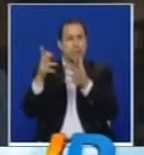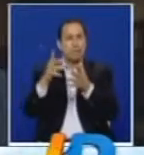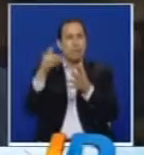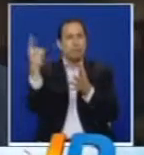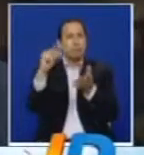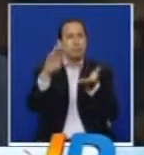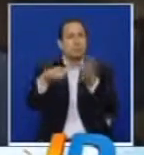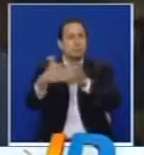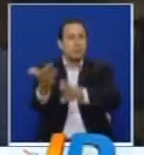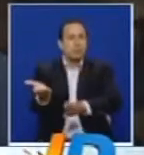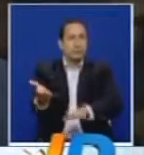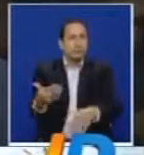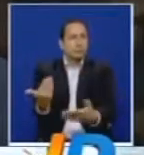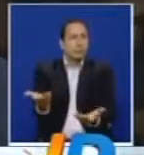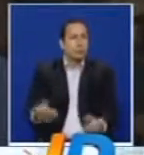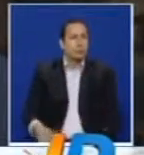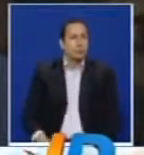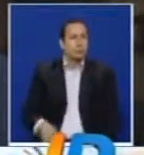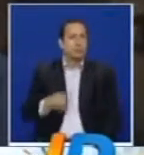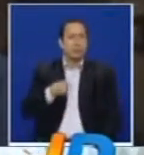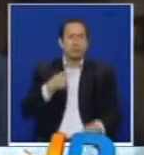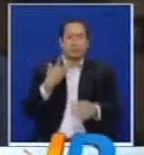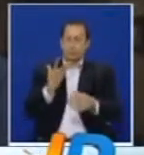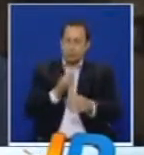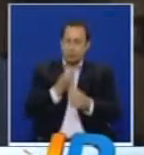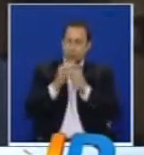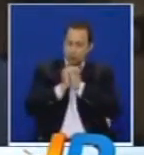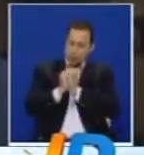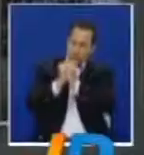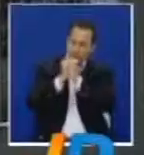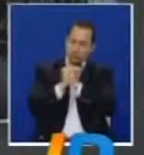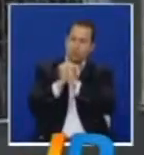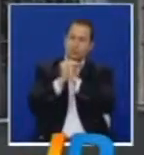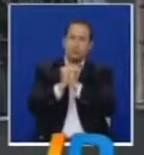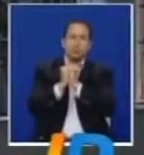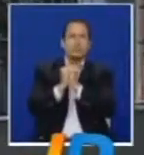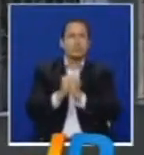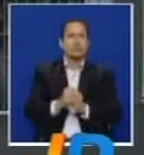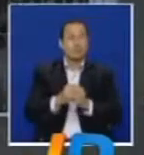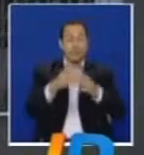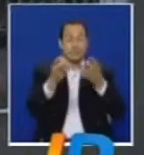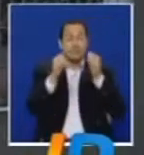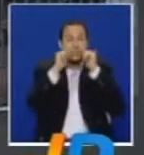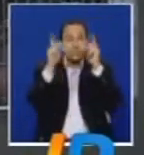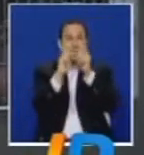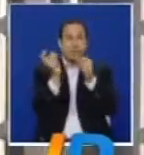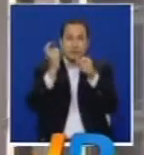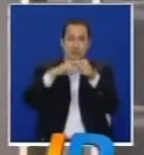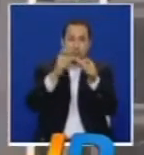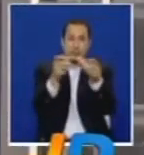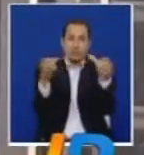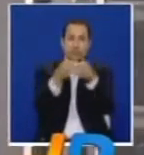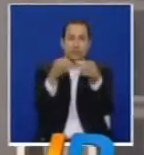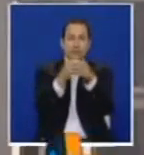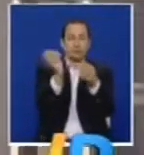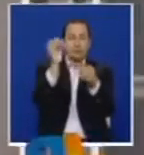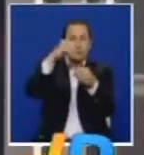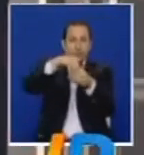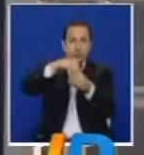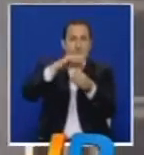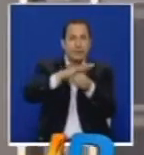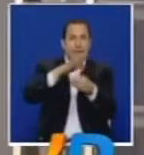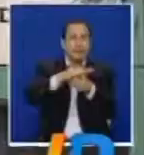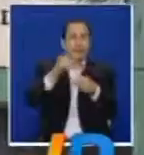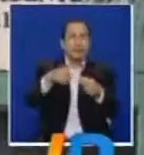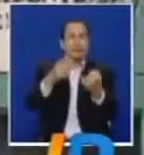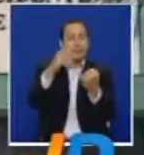cuando escuchábamos, sí, pues estamos orando por él y su familia. Los miembros de la congregación a la que pertenecía el joven se encuentran reunidos